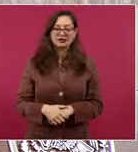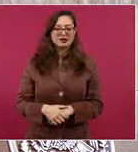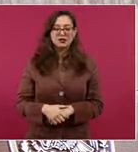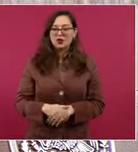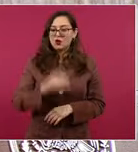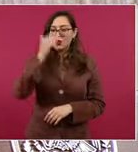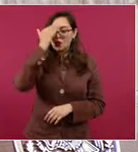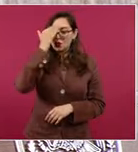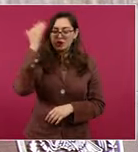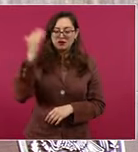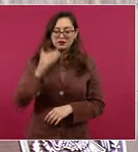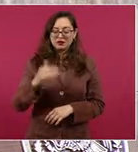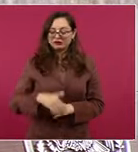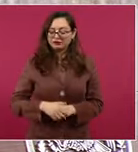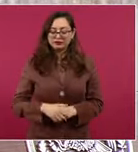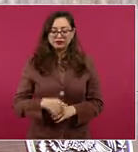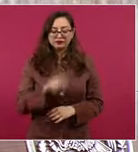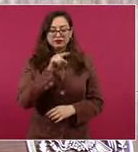una persona puso